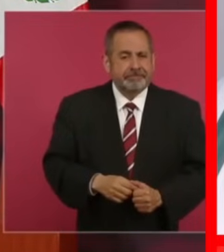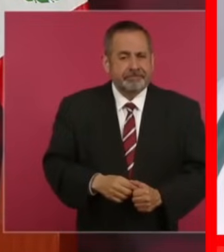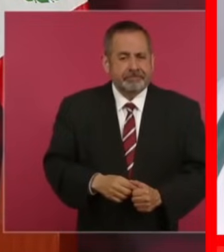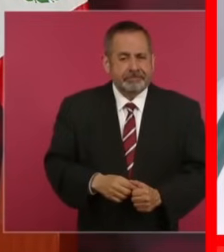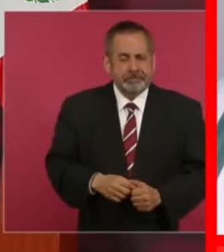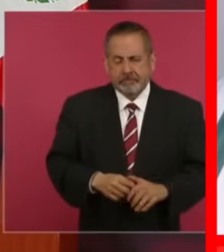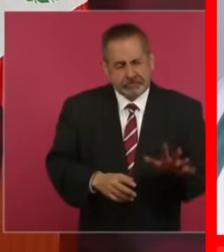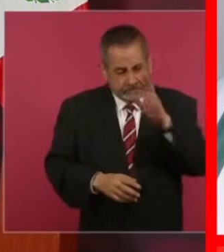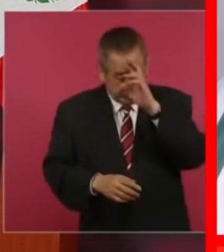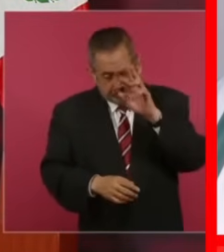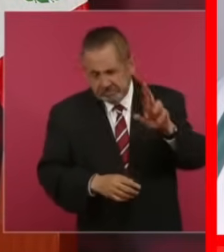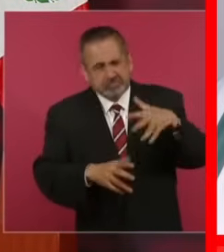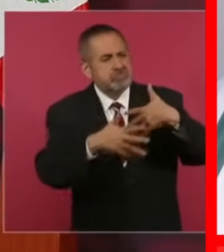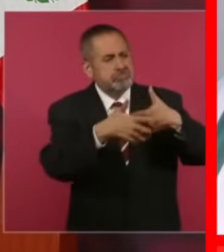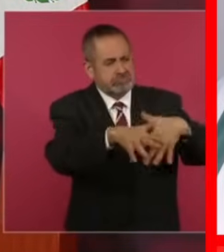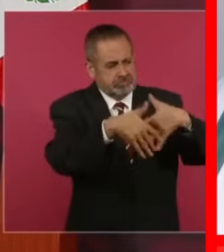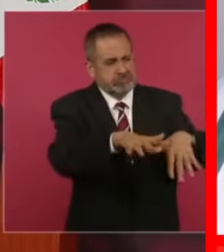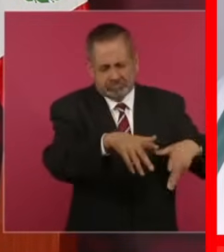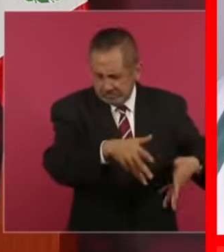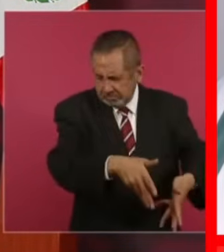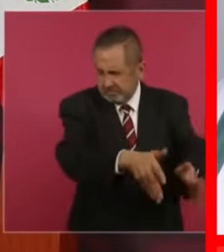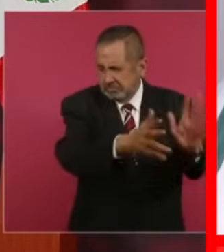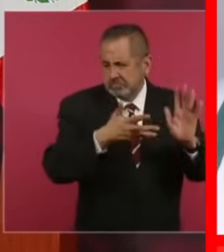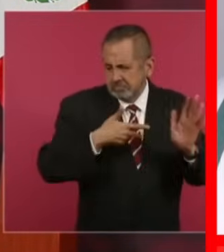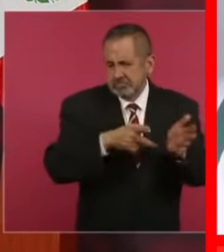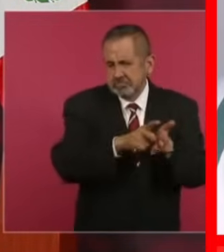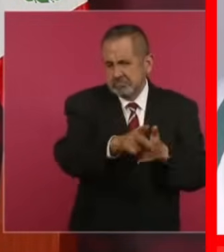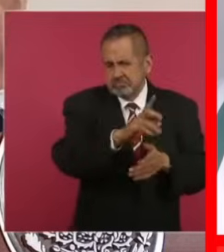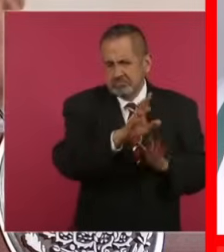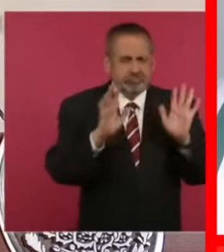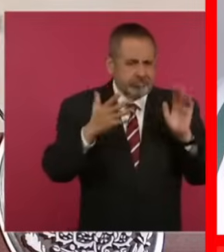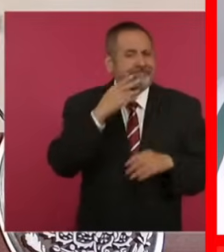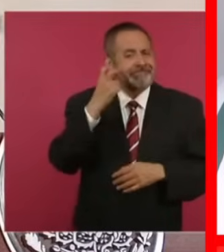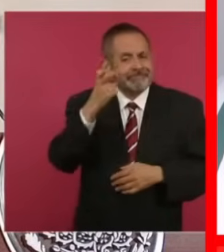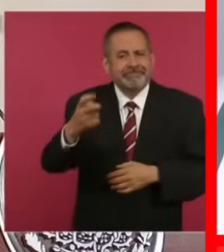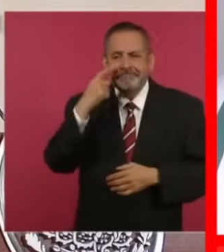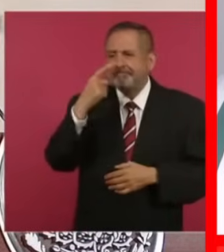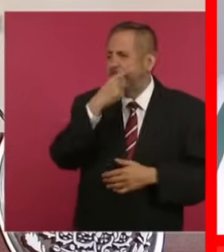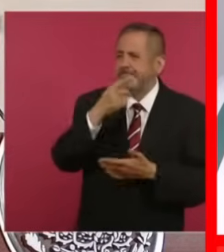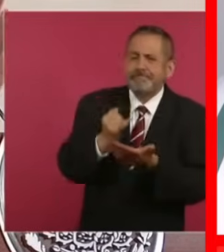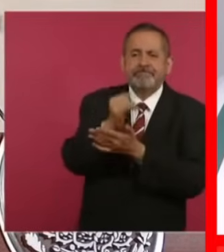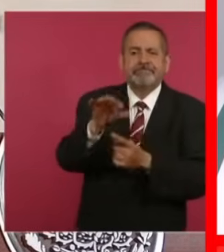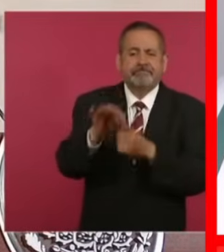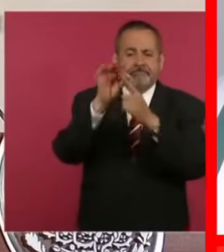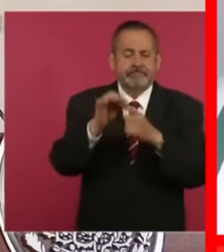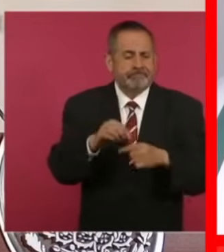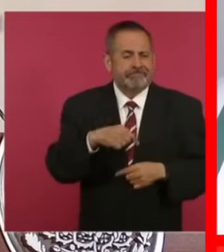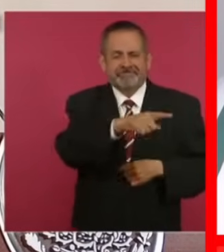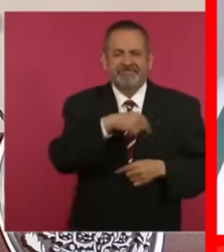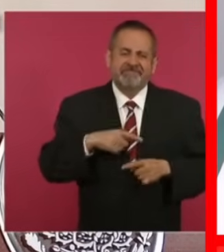Claro que respeto el derecho de manifestarse eso es la democracia somos